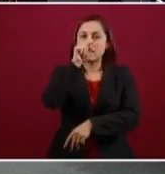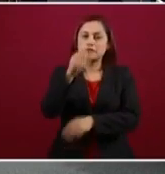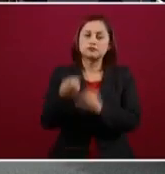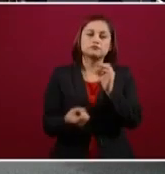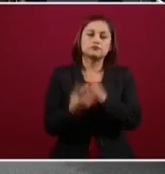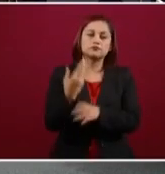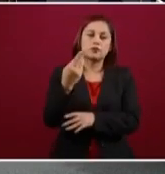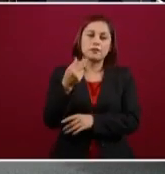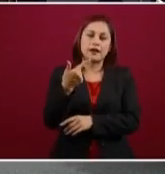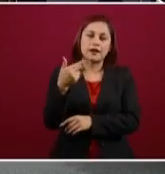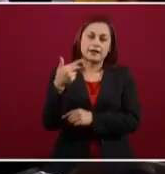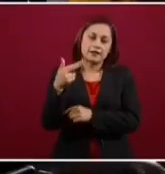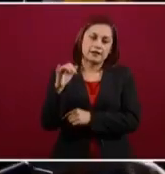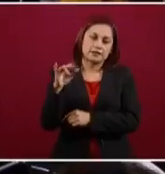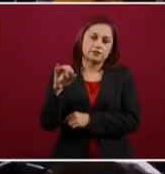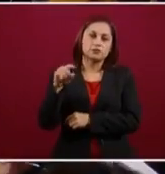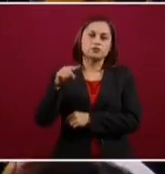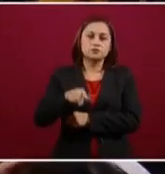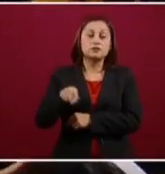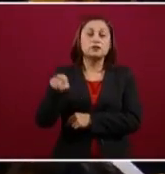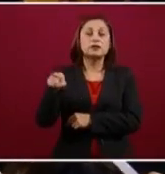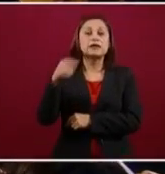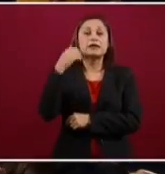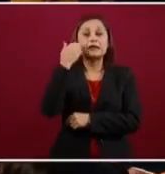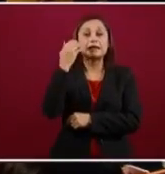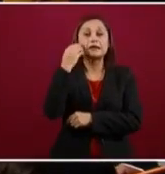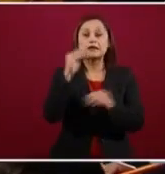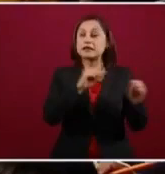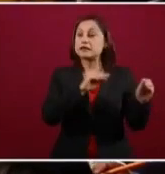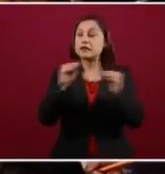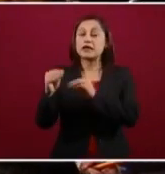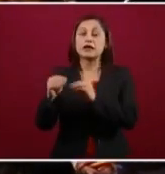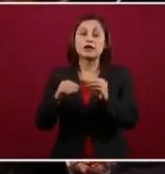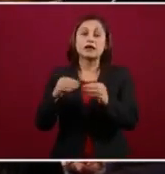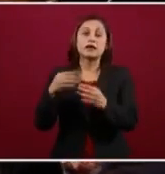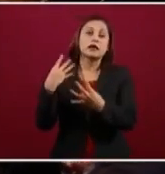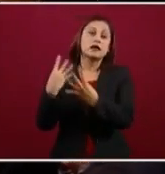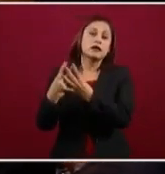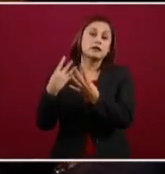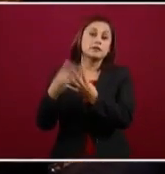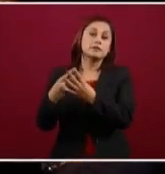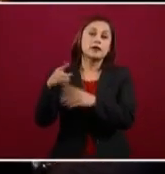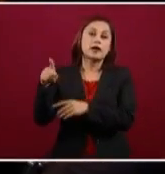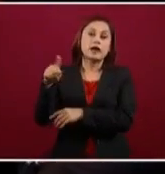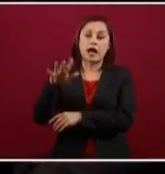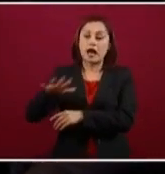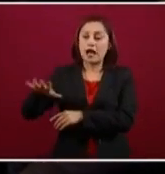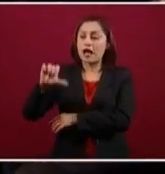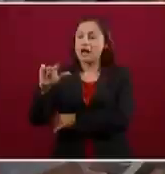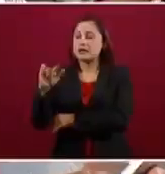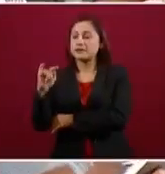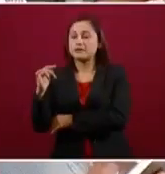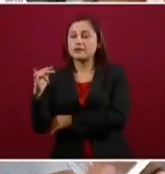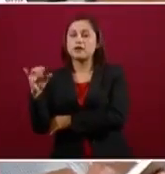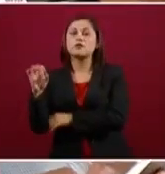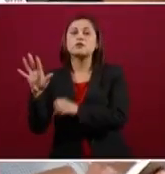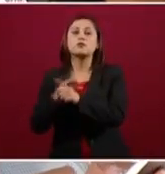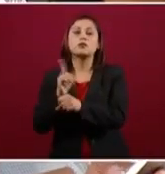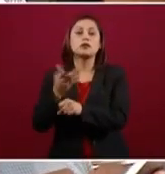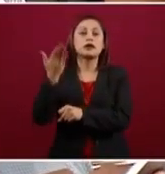intentó retrasar su traslado al penal del Altiplano debido a que en el reclusorio norte contaba con